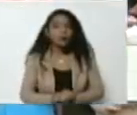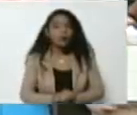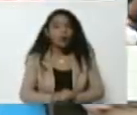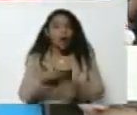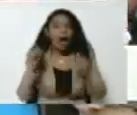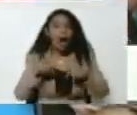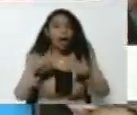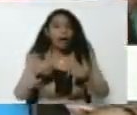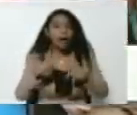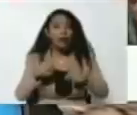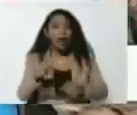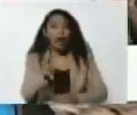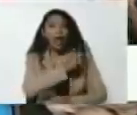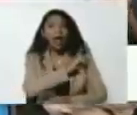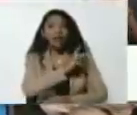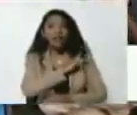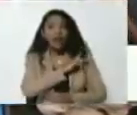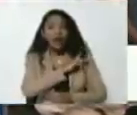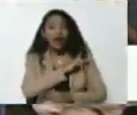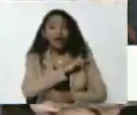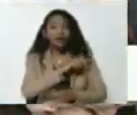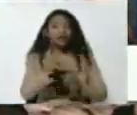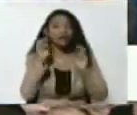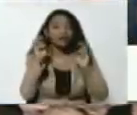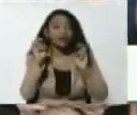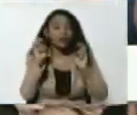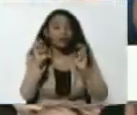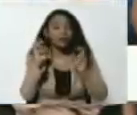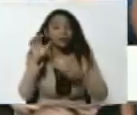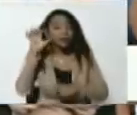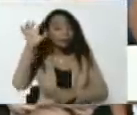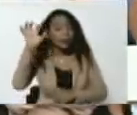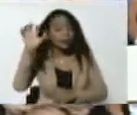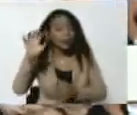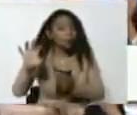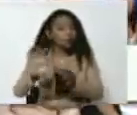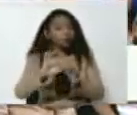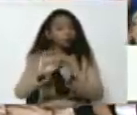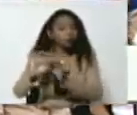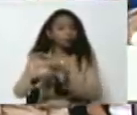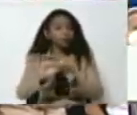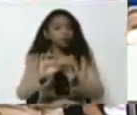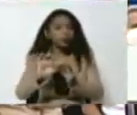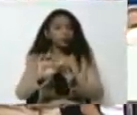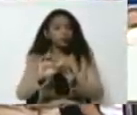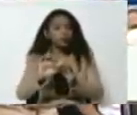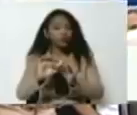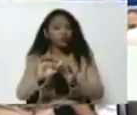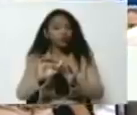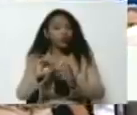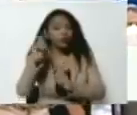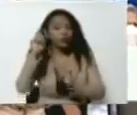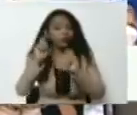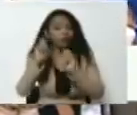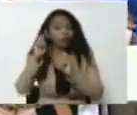Aquí está el jefe del bloque de la patria unitario, don